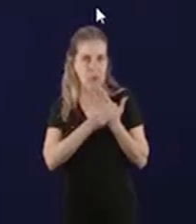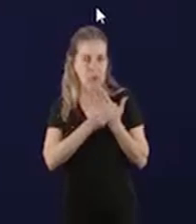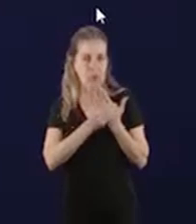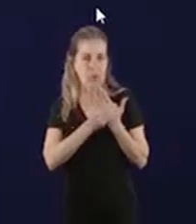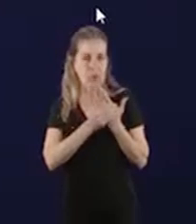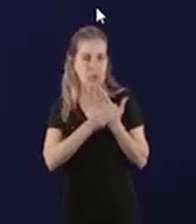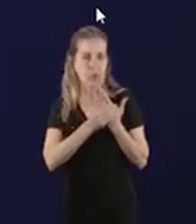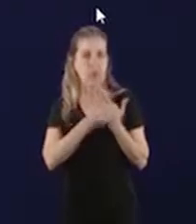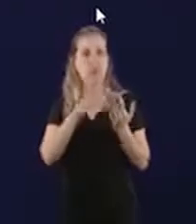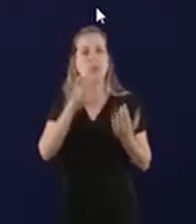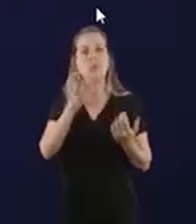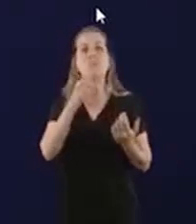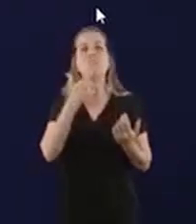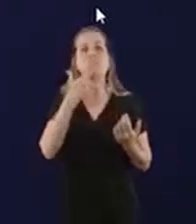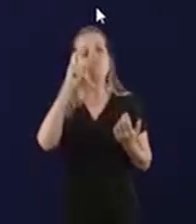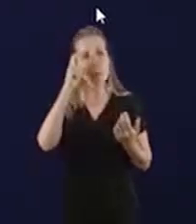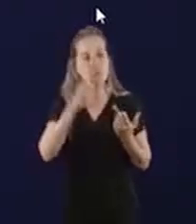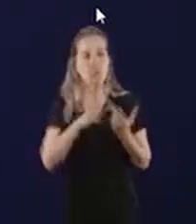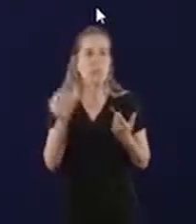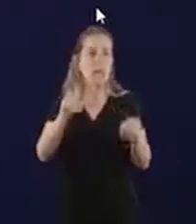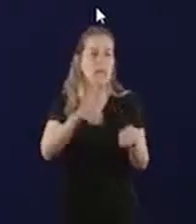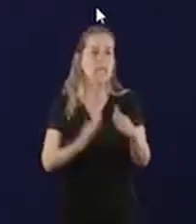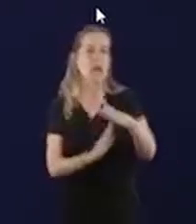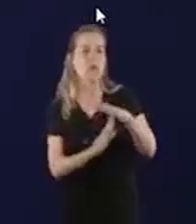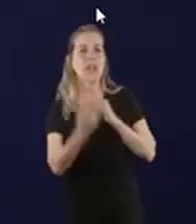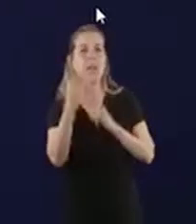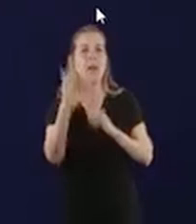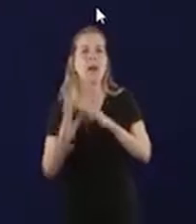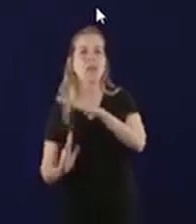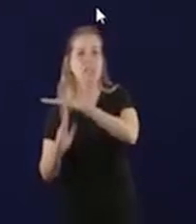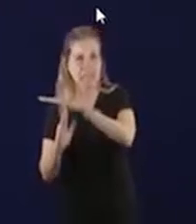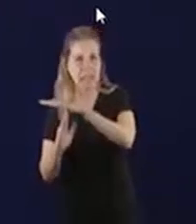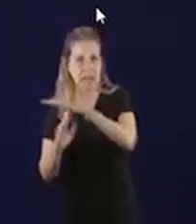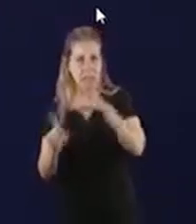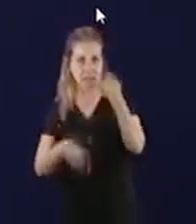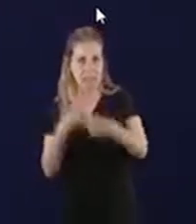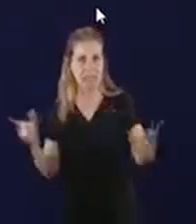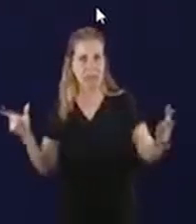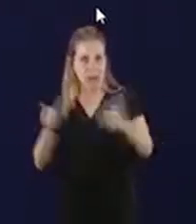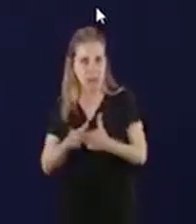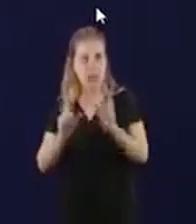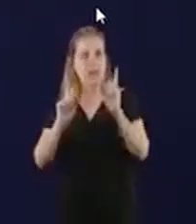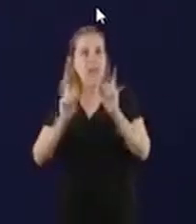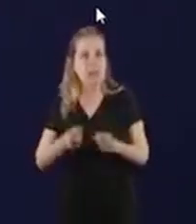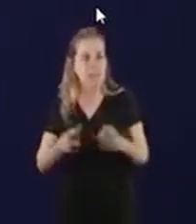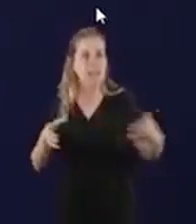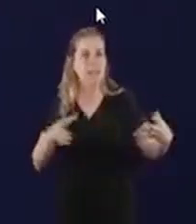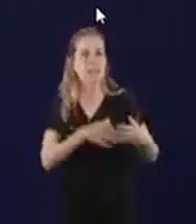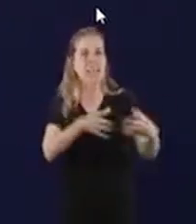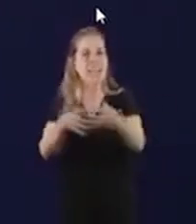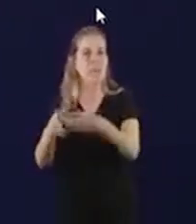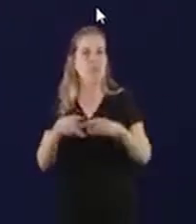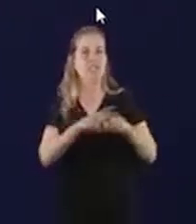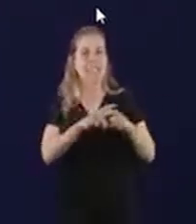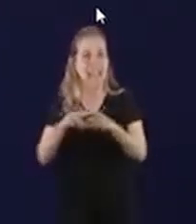gabinete Nicolás pose y autoridades del Banco Central además van a se van a juntar los equipos técnicos